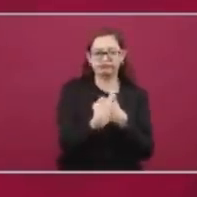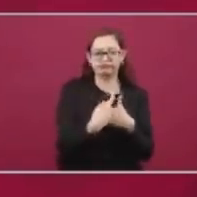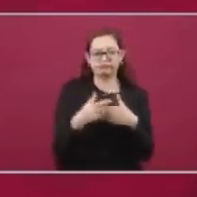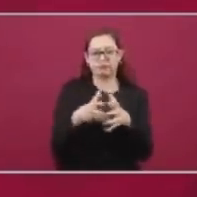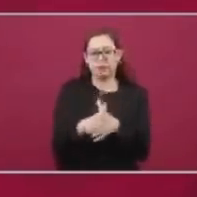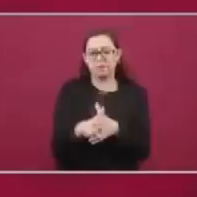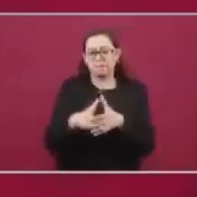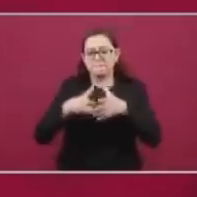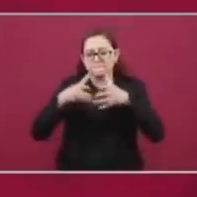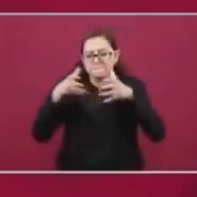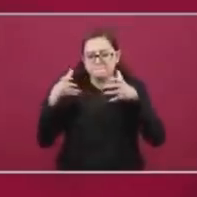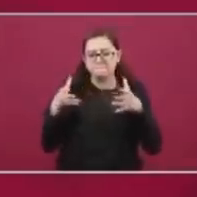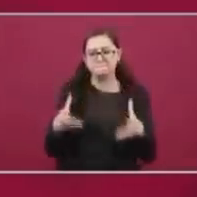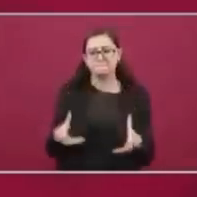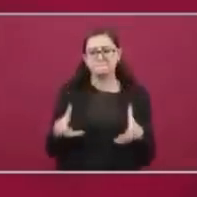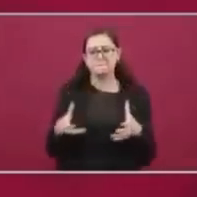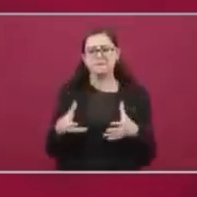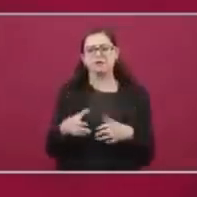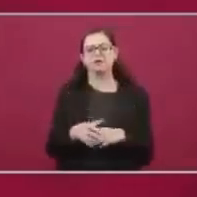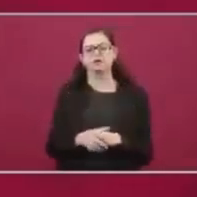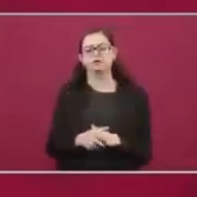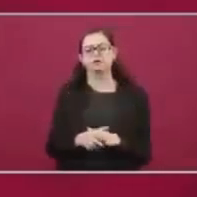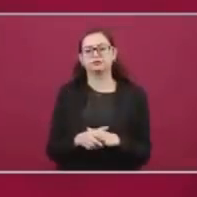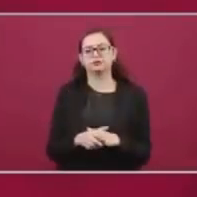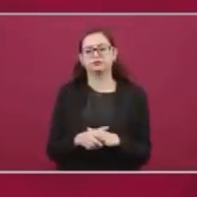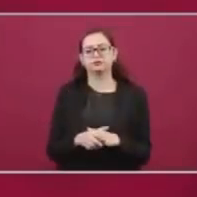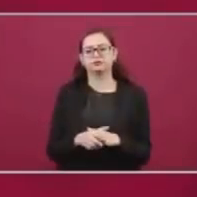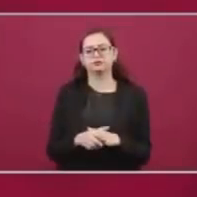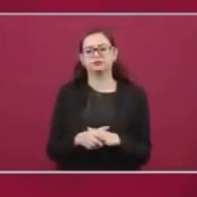elementos, sumar